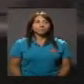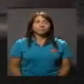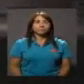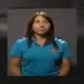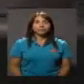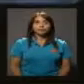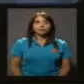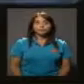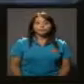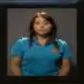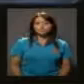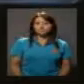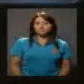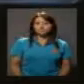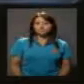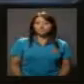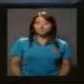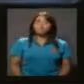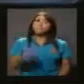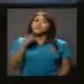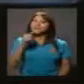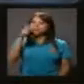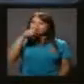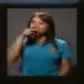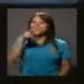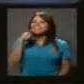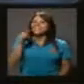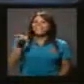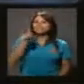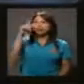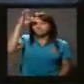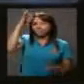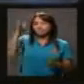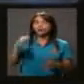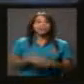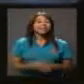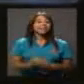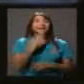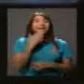gracias gracias gracias gracias don José Miguel Corrales por su gentileza